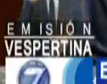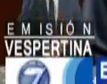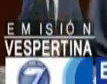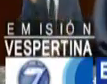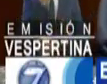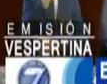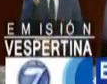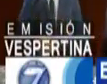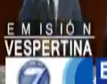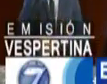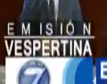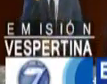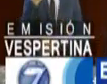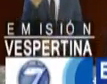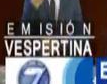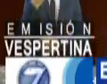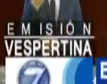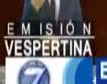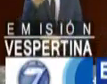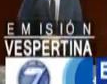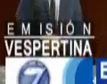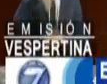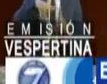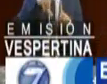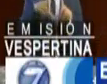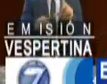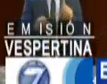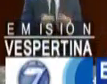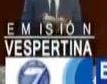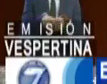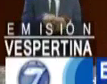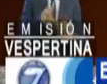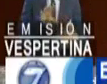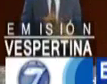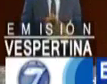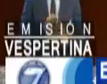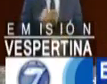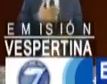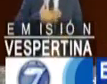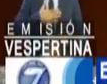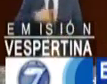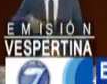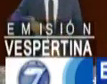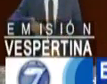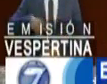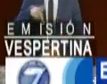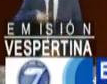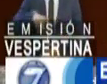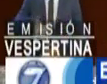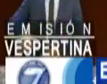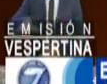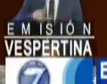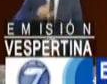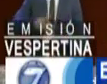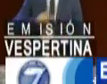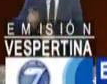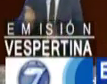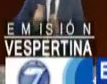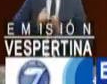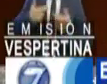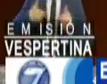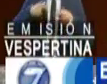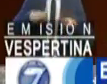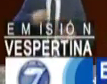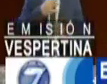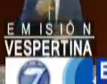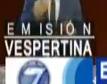Unidos Mexicanos en nombre del pueblo y el gobierno de Guatemala. Muchas gracias. Aquí,